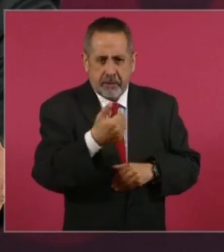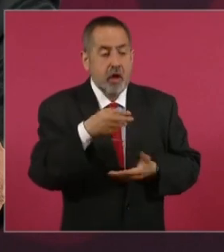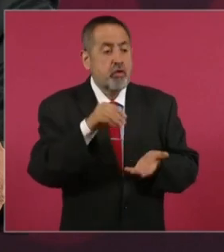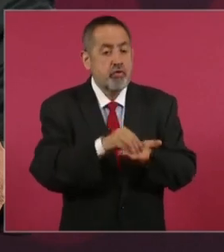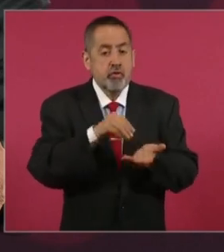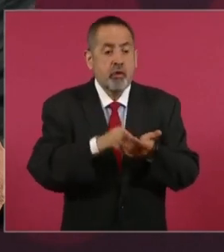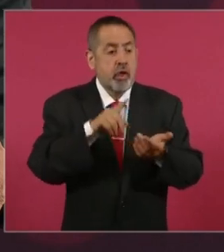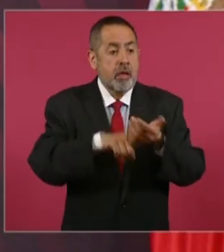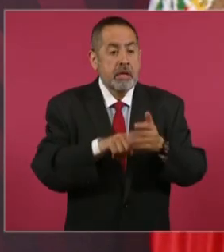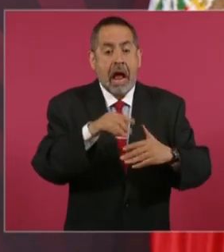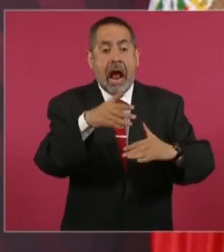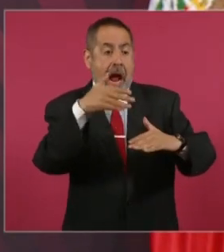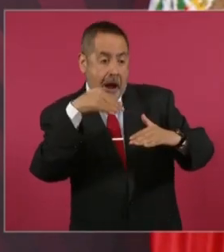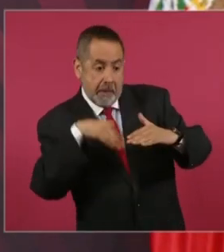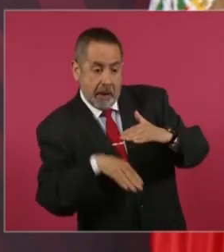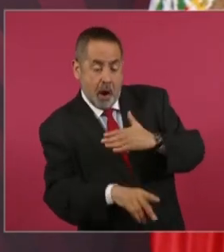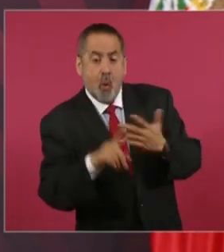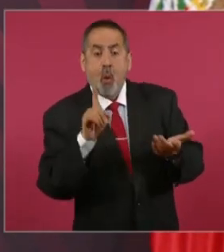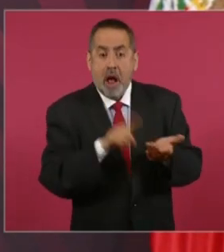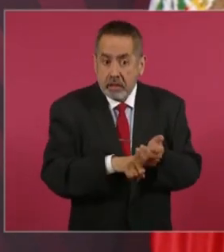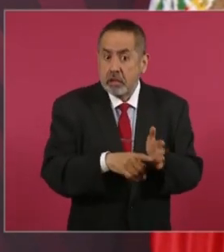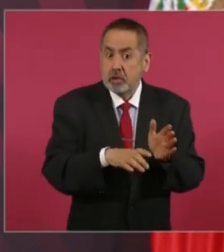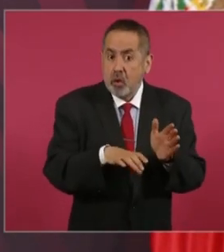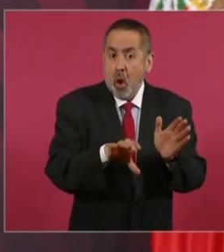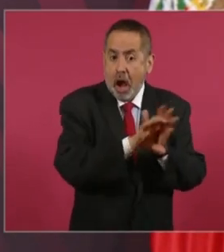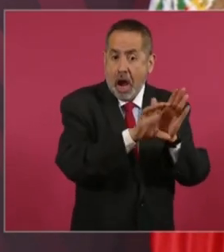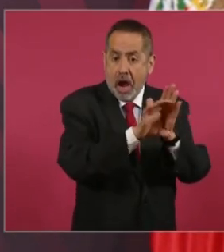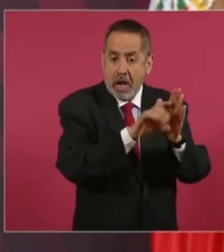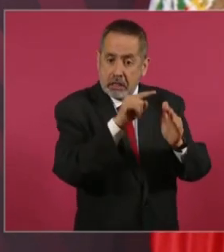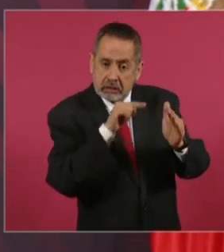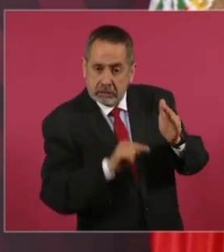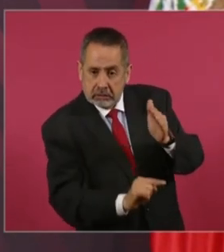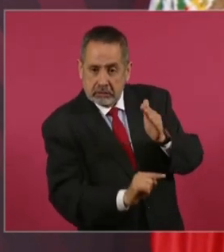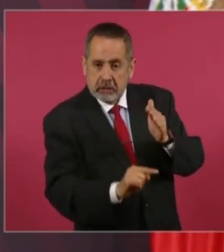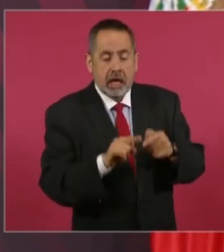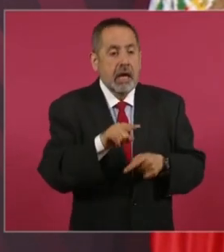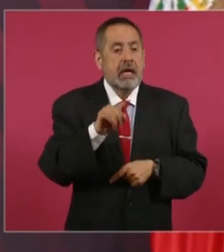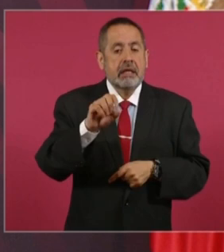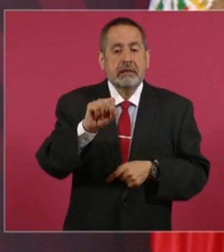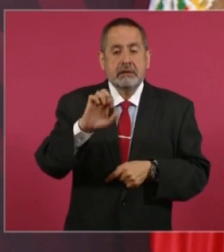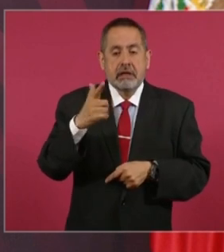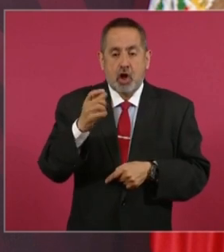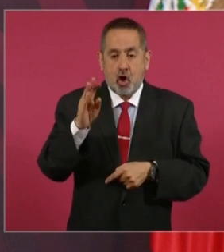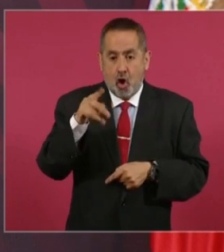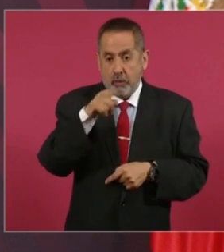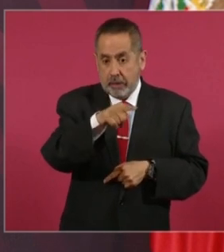están los sótanos en lo que es la Secretaría de Gobernación.